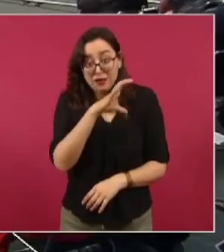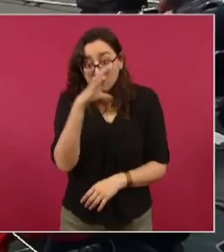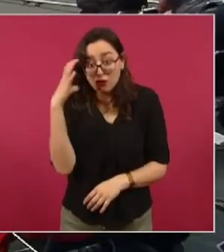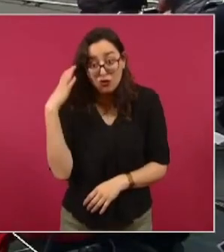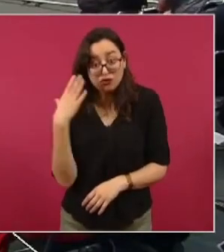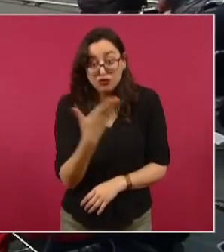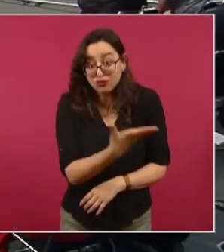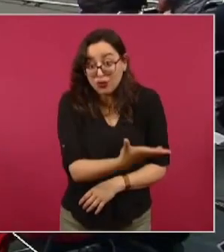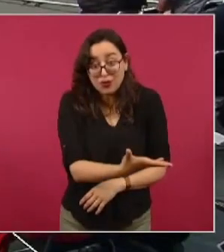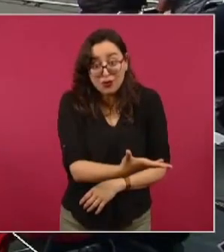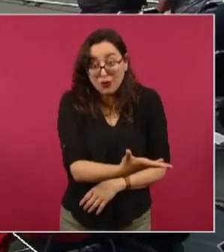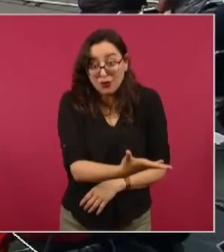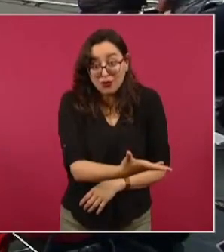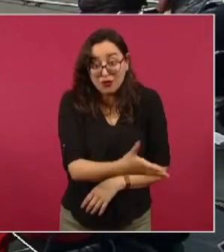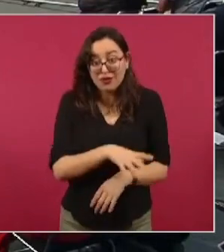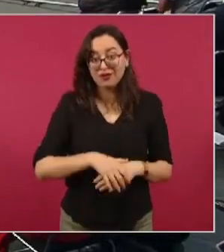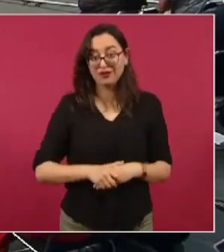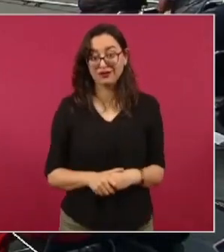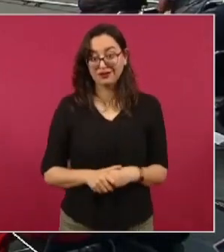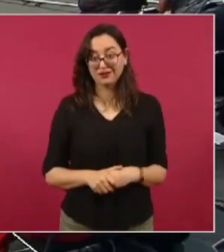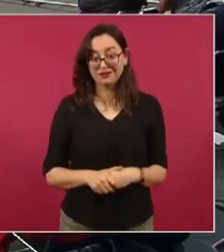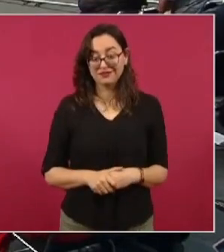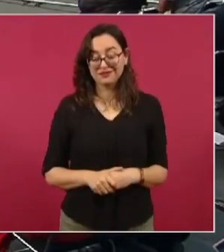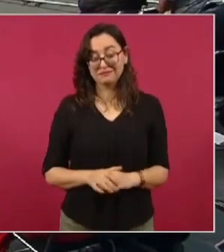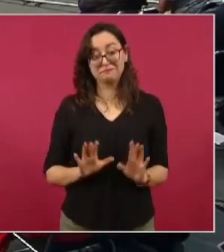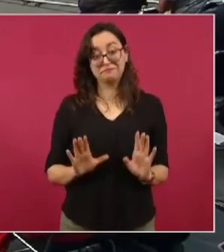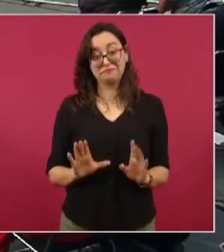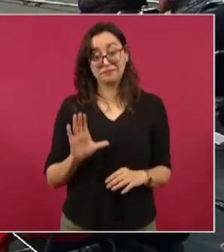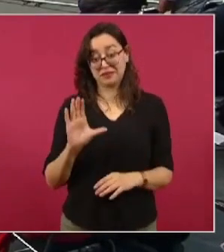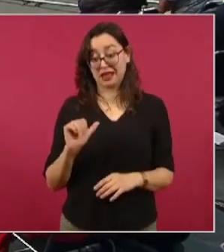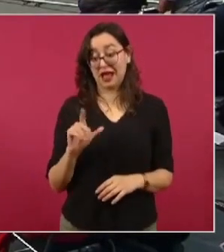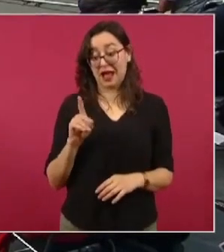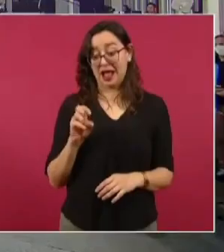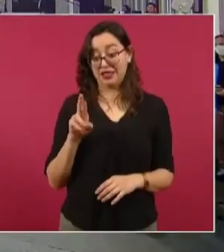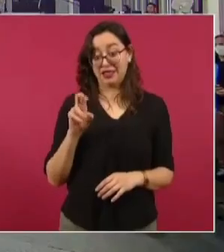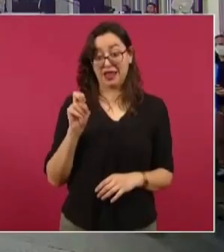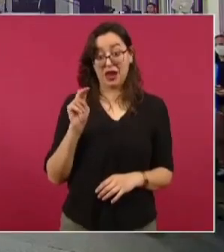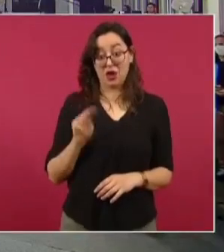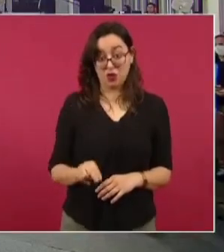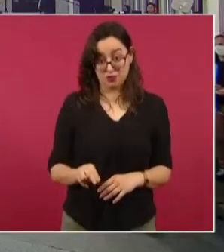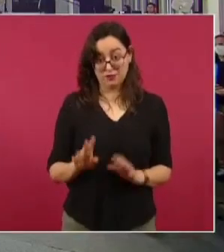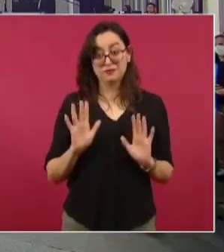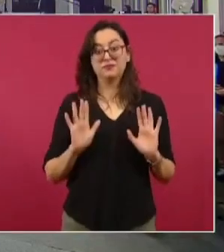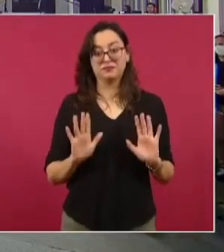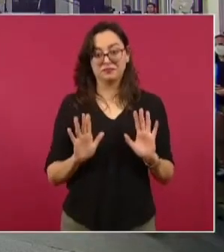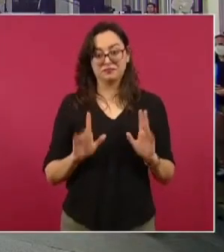eso con Calderón con Peña Villullos